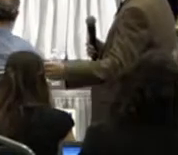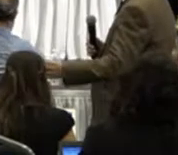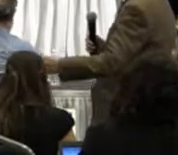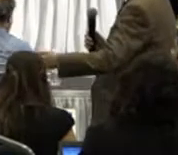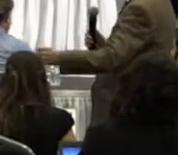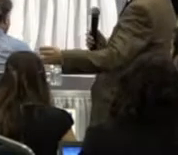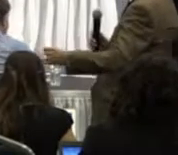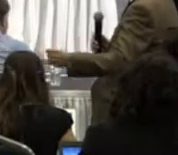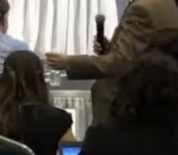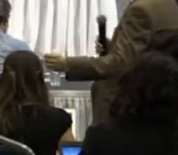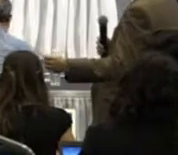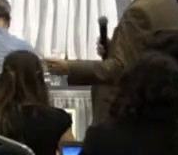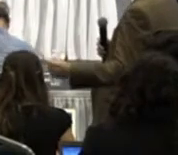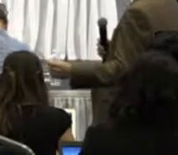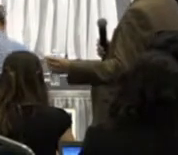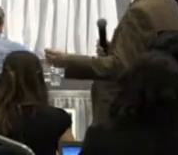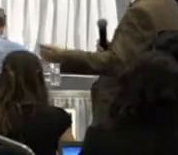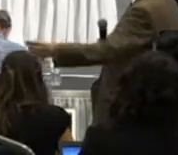salir de este tema.